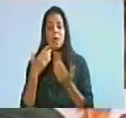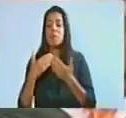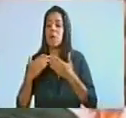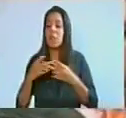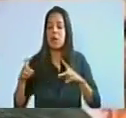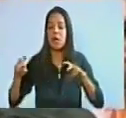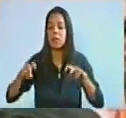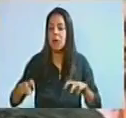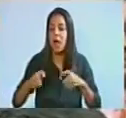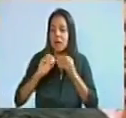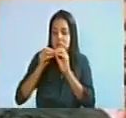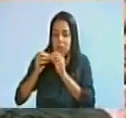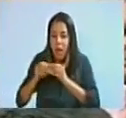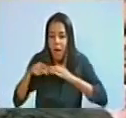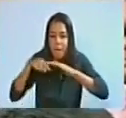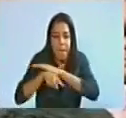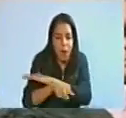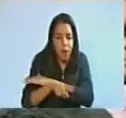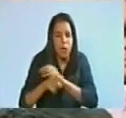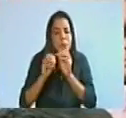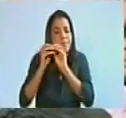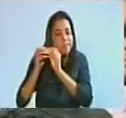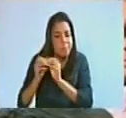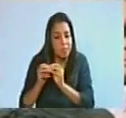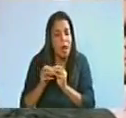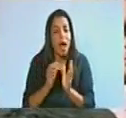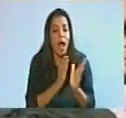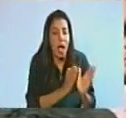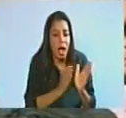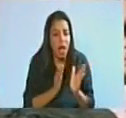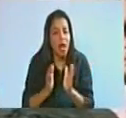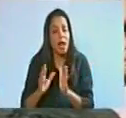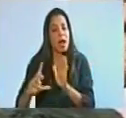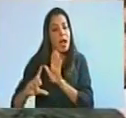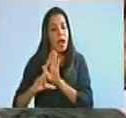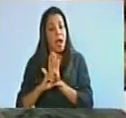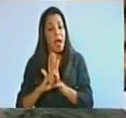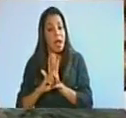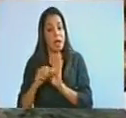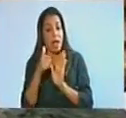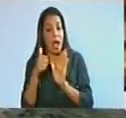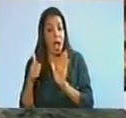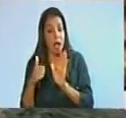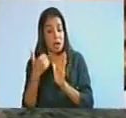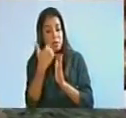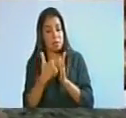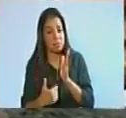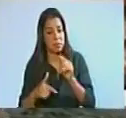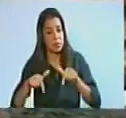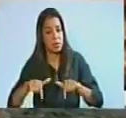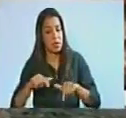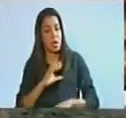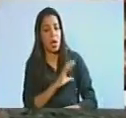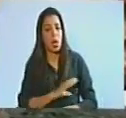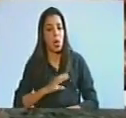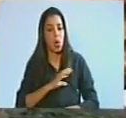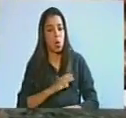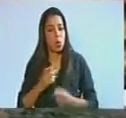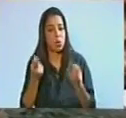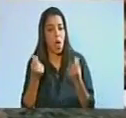problemas estructurales. Cada una de estas leyes que salen de la Comisión de